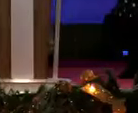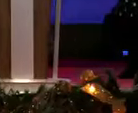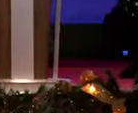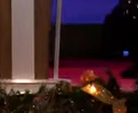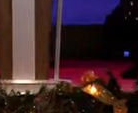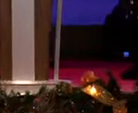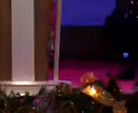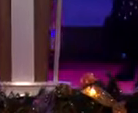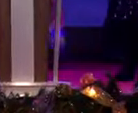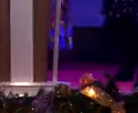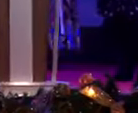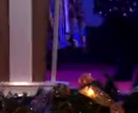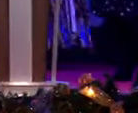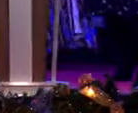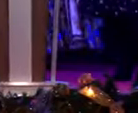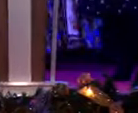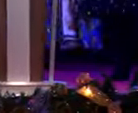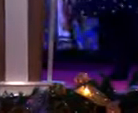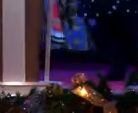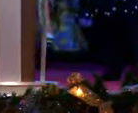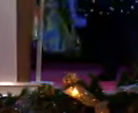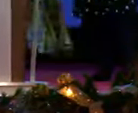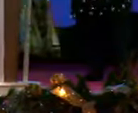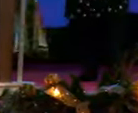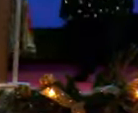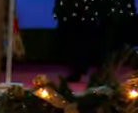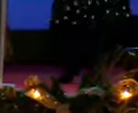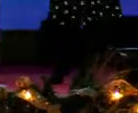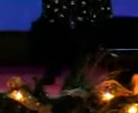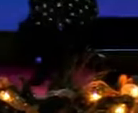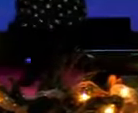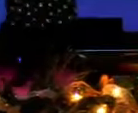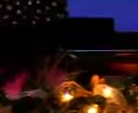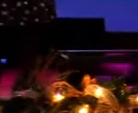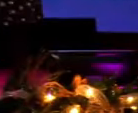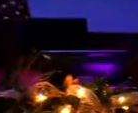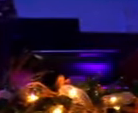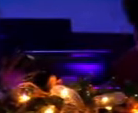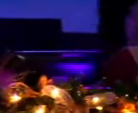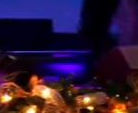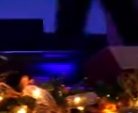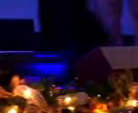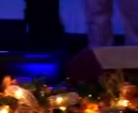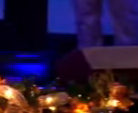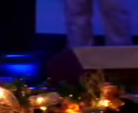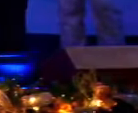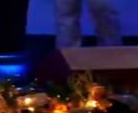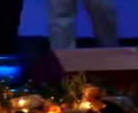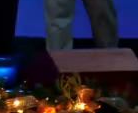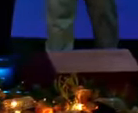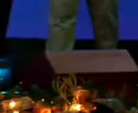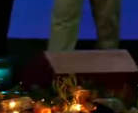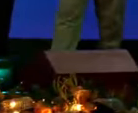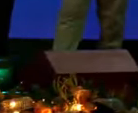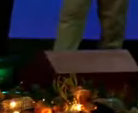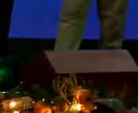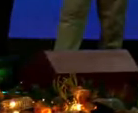Navidad. En la pizzería hay bendición hoy. Les amo y el pueblo de Dios dice. ¡Qué